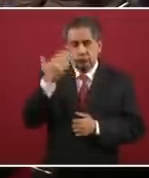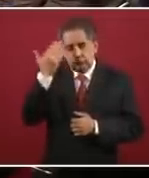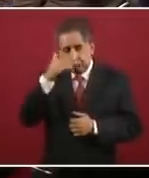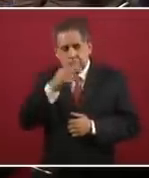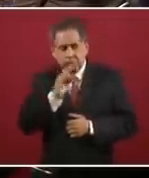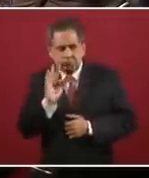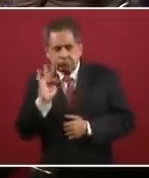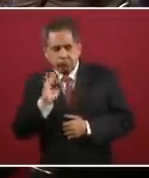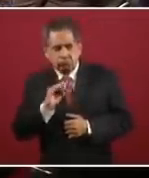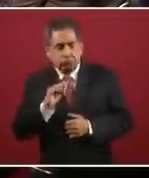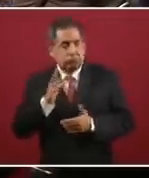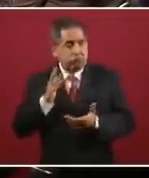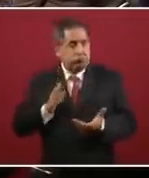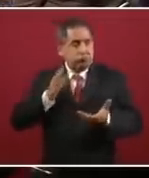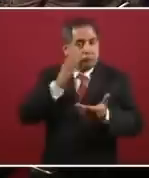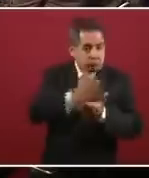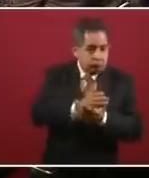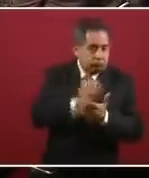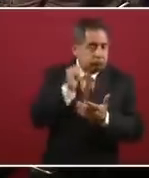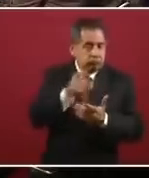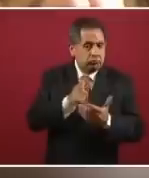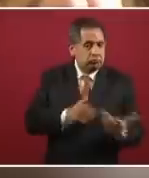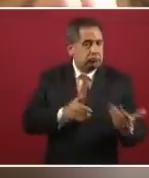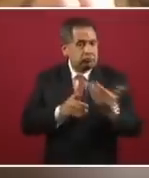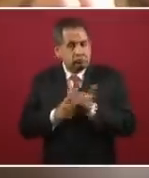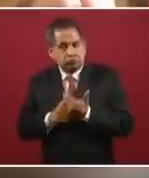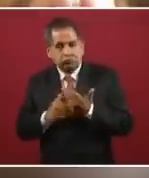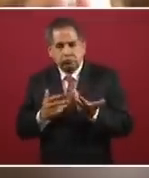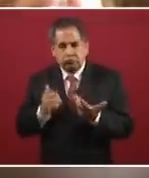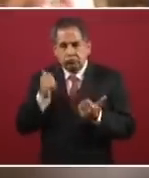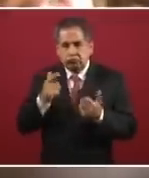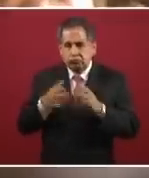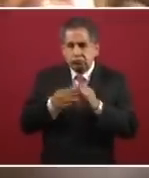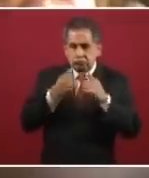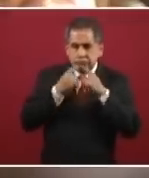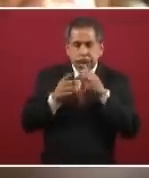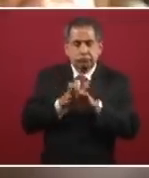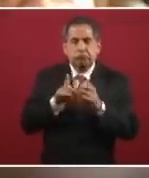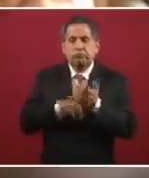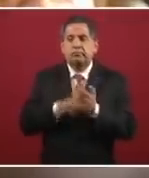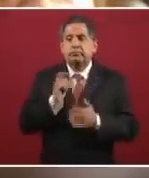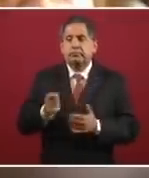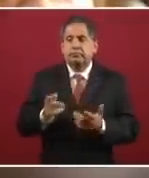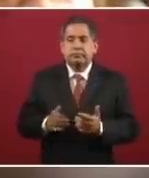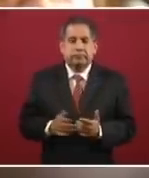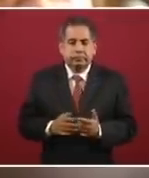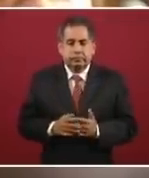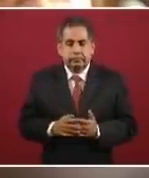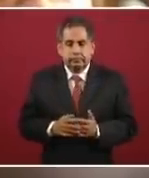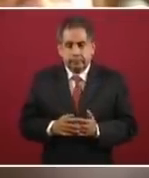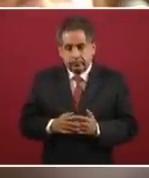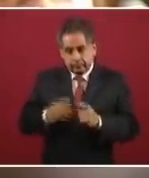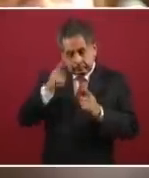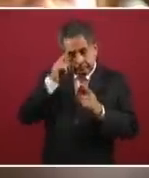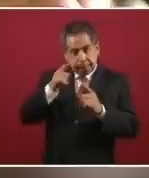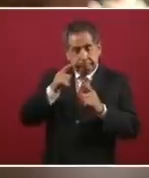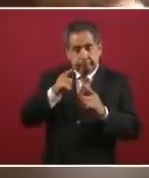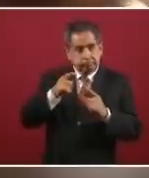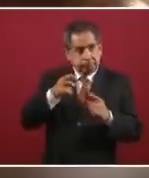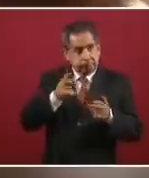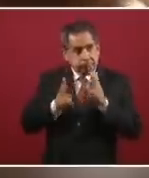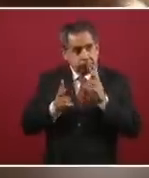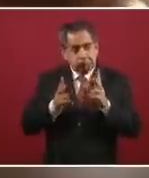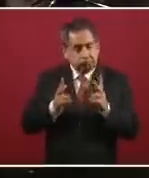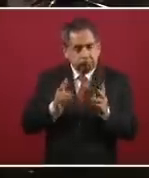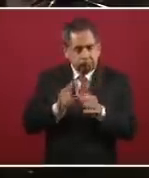posible visita, encuentro entre el presidente López Obrador y su homólogo, esto pues con el éxito que obtuvo este plan